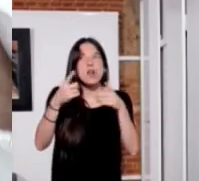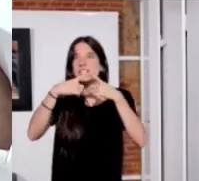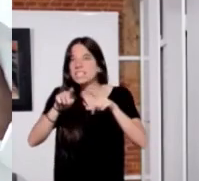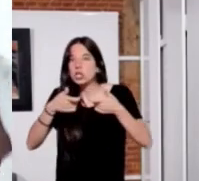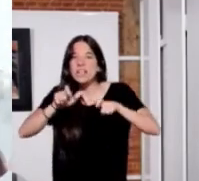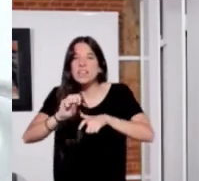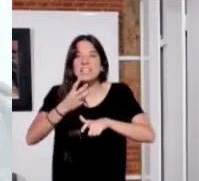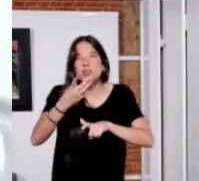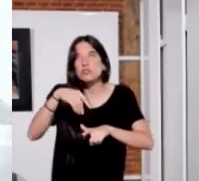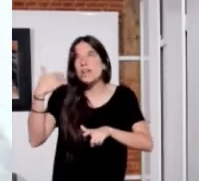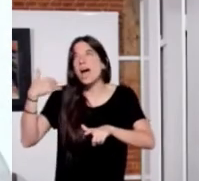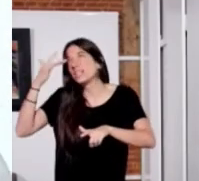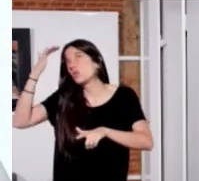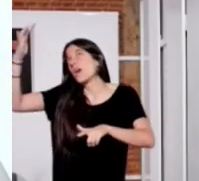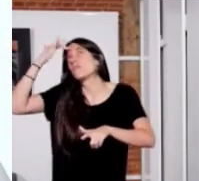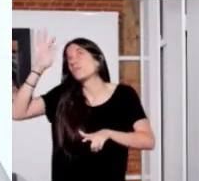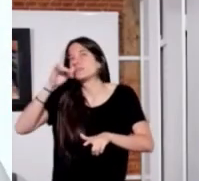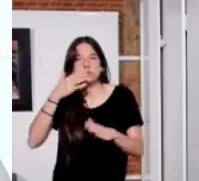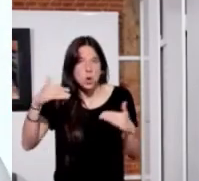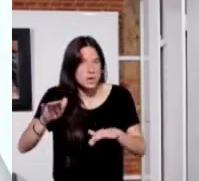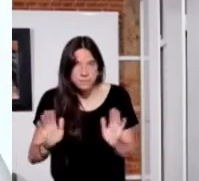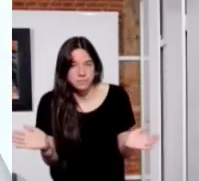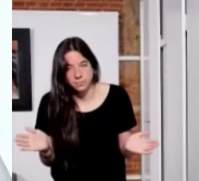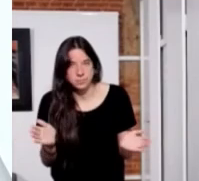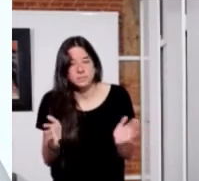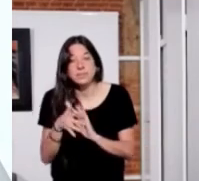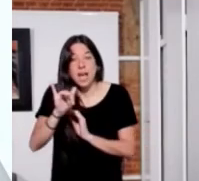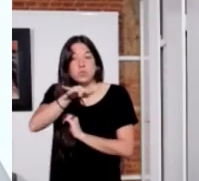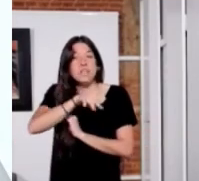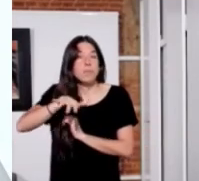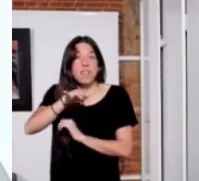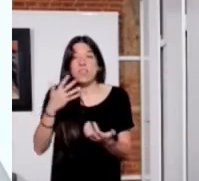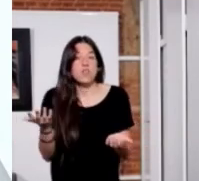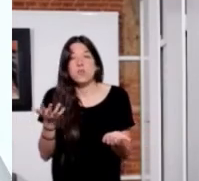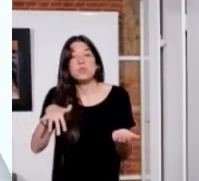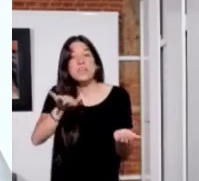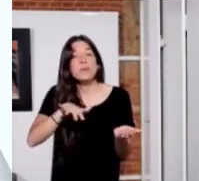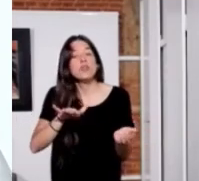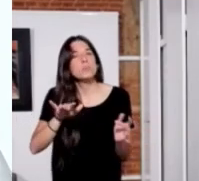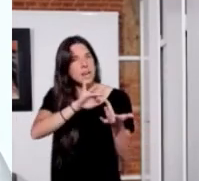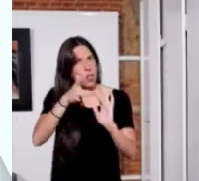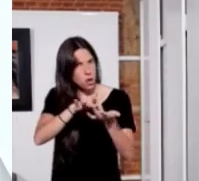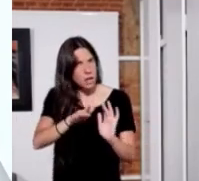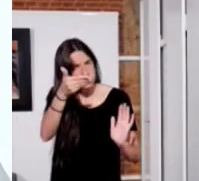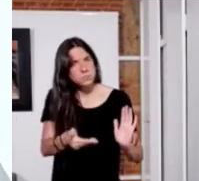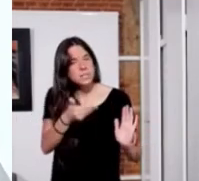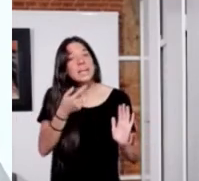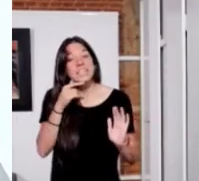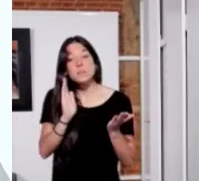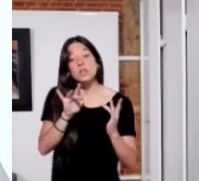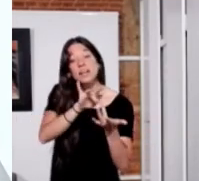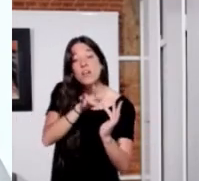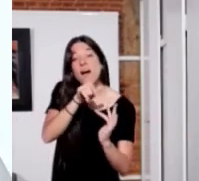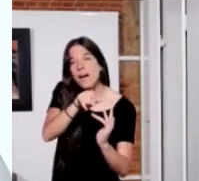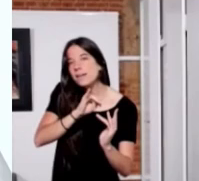pudimos soñar en un momento, no existe, sino que existe un espacio que es tremendamente relacional y en lo relacional encuentra su